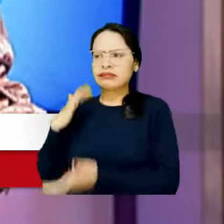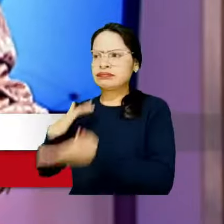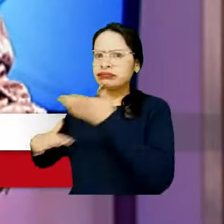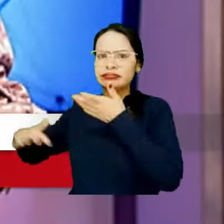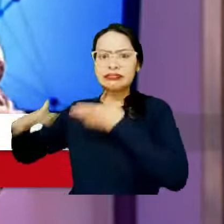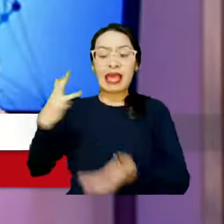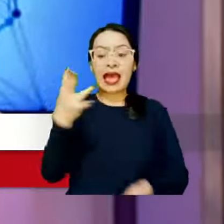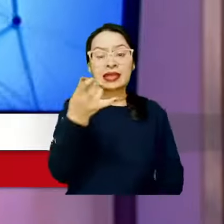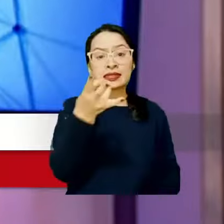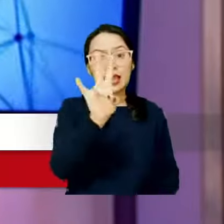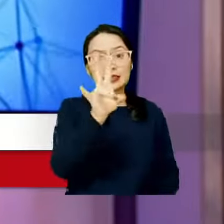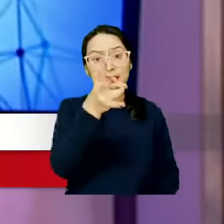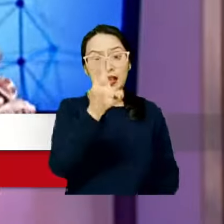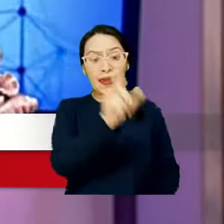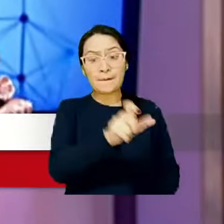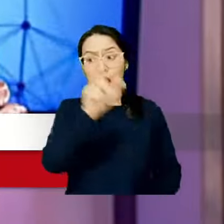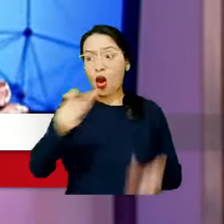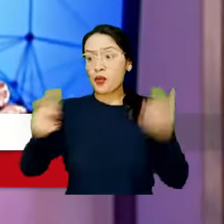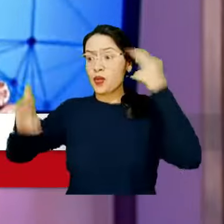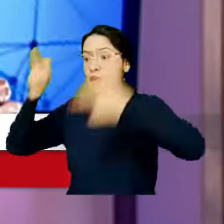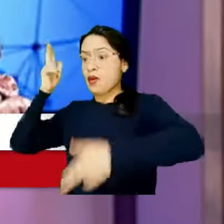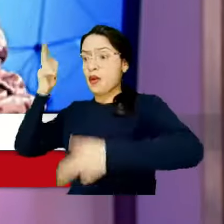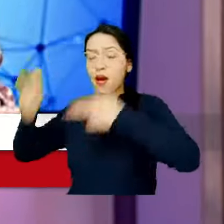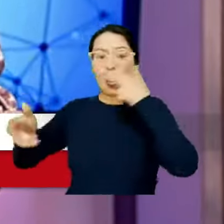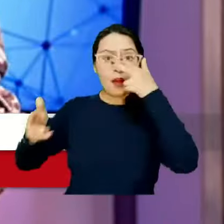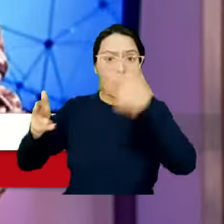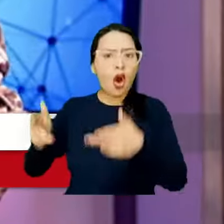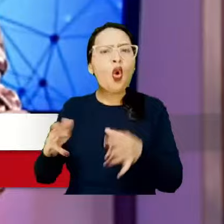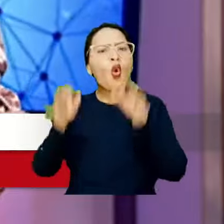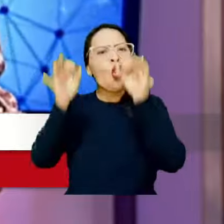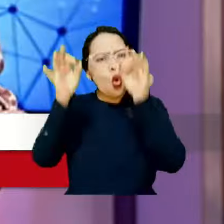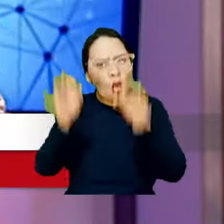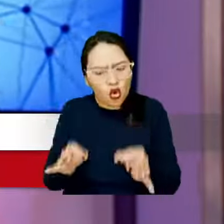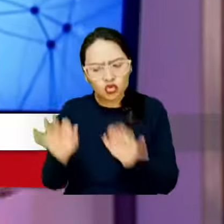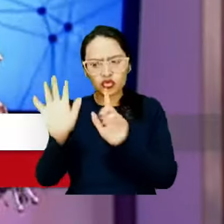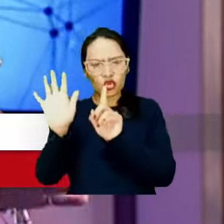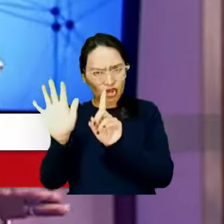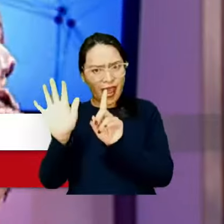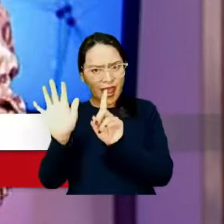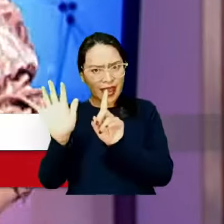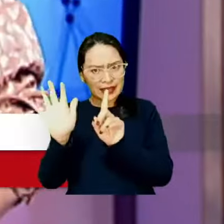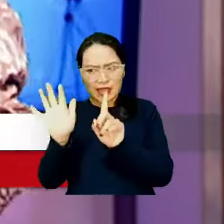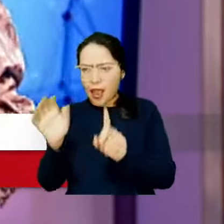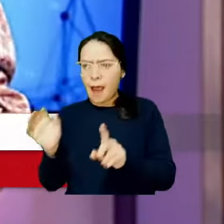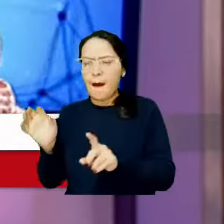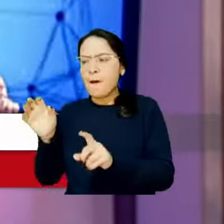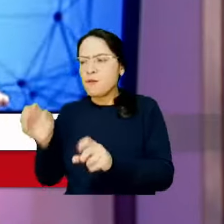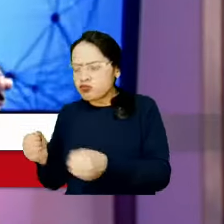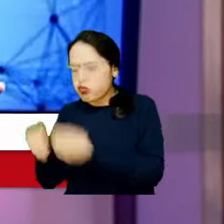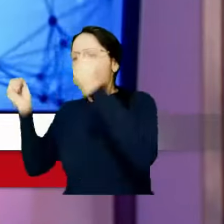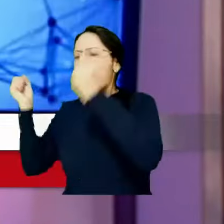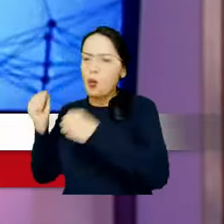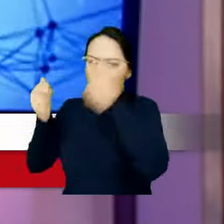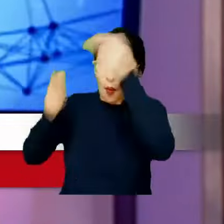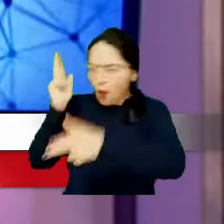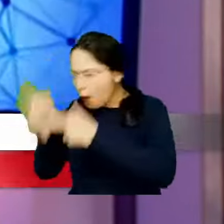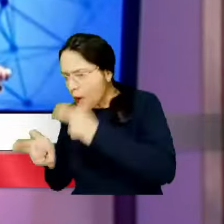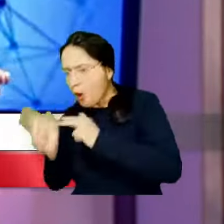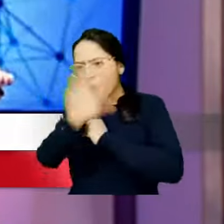personas asesinadas, en al menos 6 atentados. En su discurso, el mandatario señaló que en los últimos días se han registrado hechos de